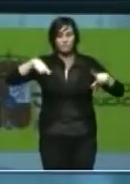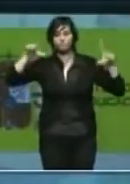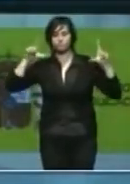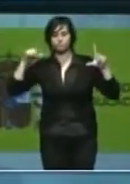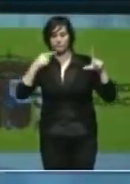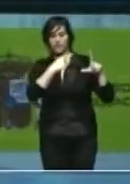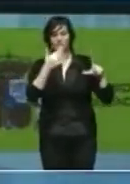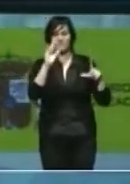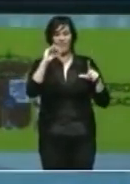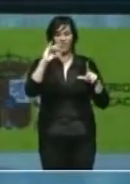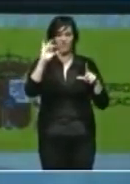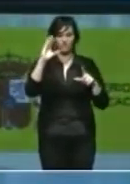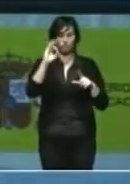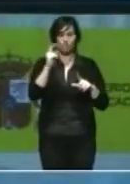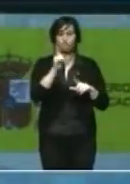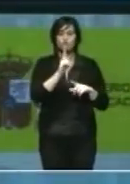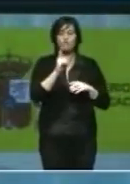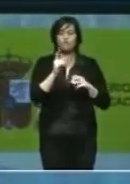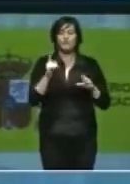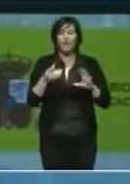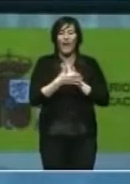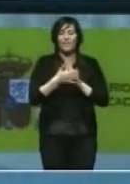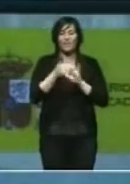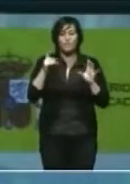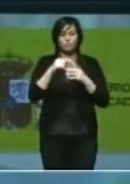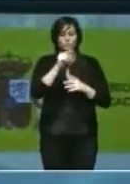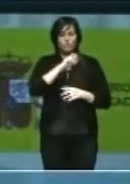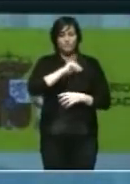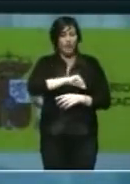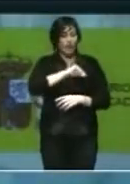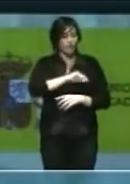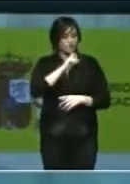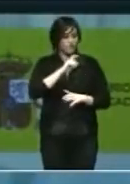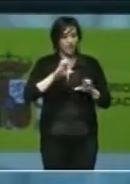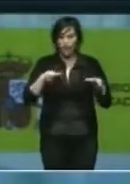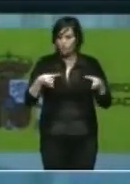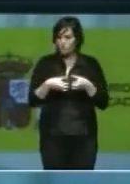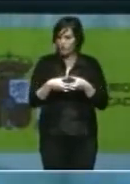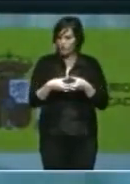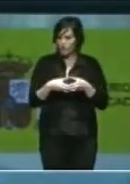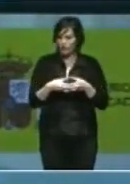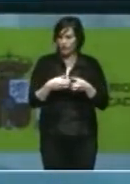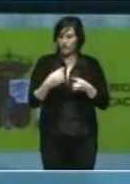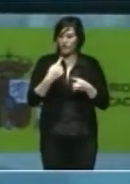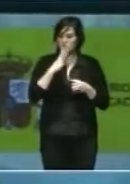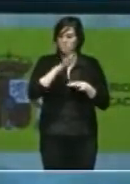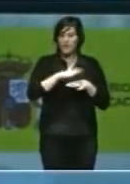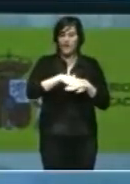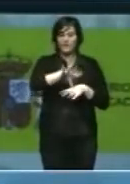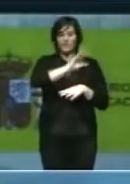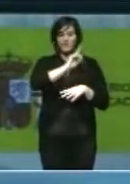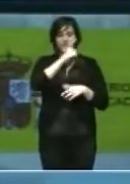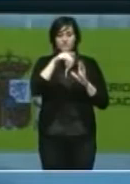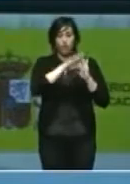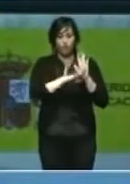intervención que ha tenido Francisco acerca de uno de los valores que yo aprecio, que es el de la compacidad, por entender que, claro, a lo mejor esta